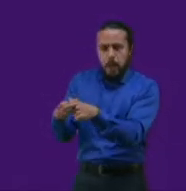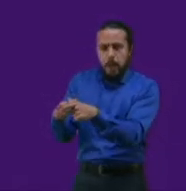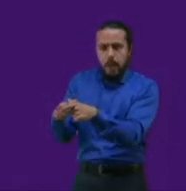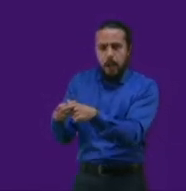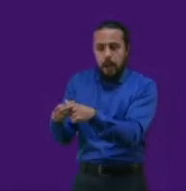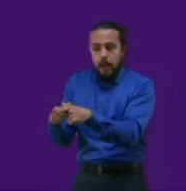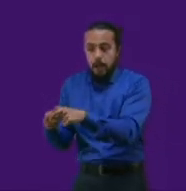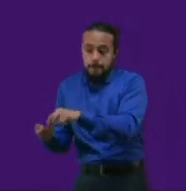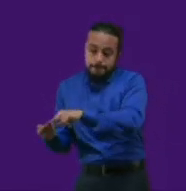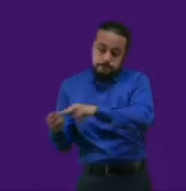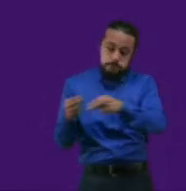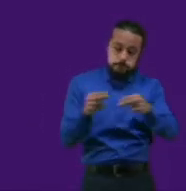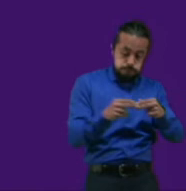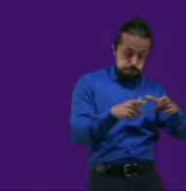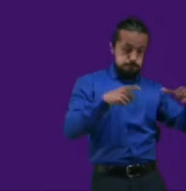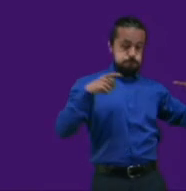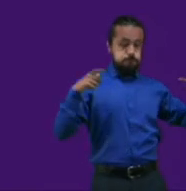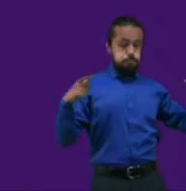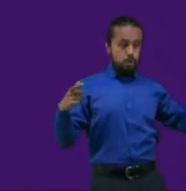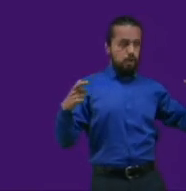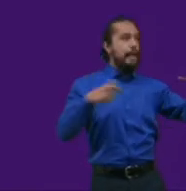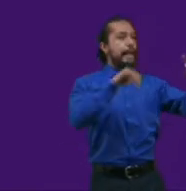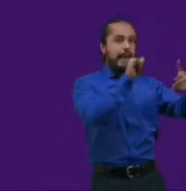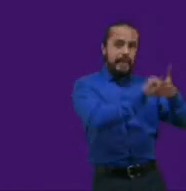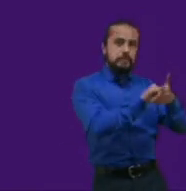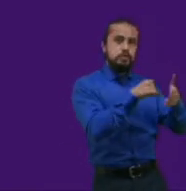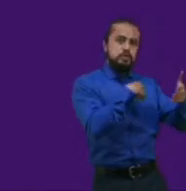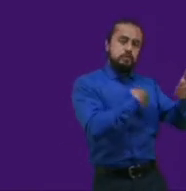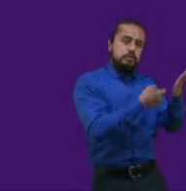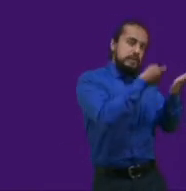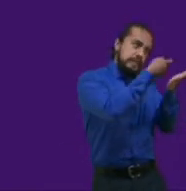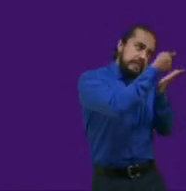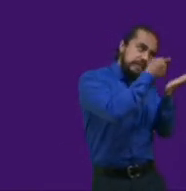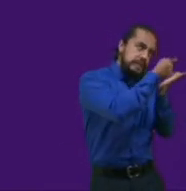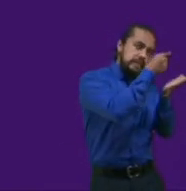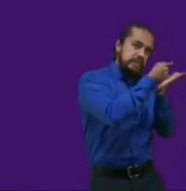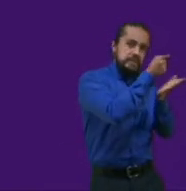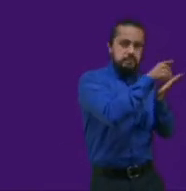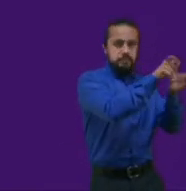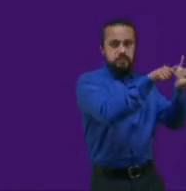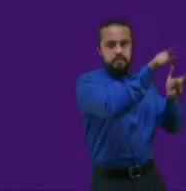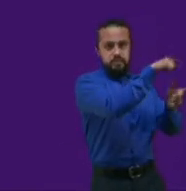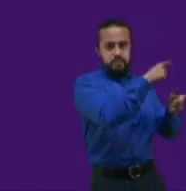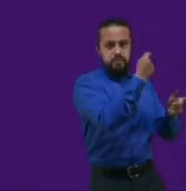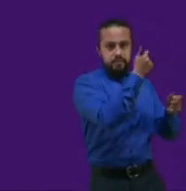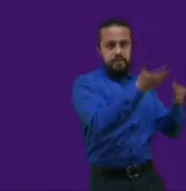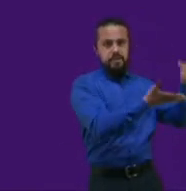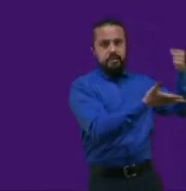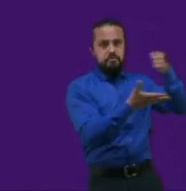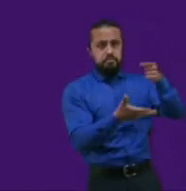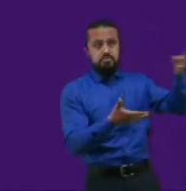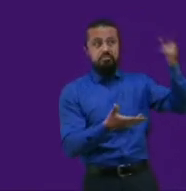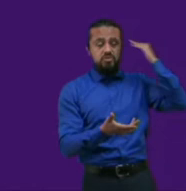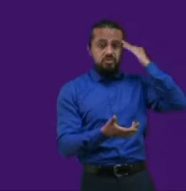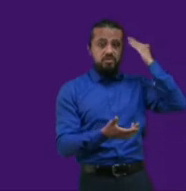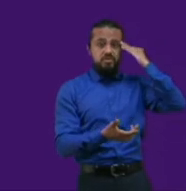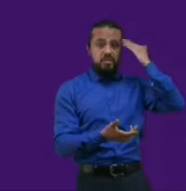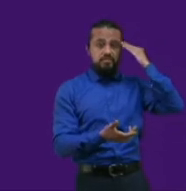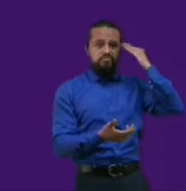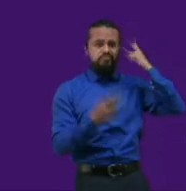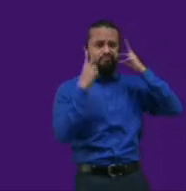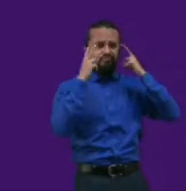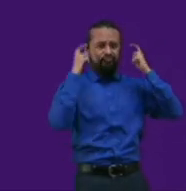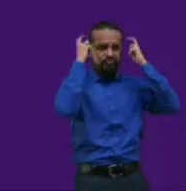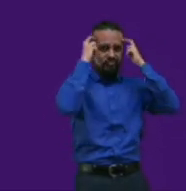obviamente, convencer a un inversionista, que usualmente los inversionistas son más inteligentes que uno, usualmente. Entonces, pues,